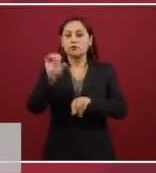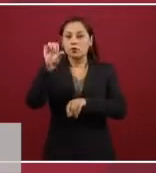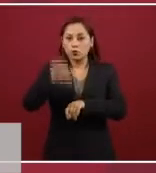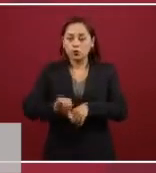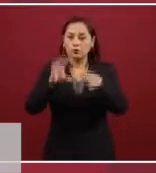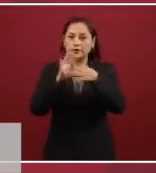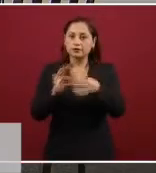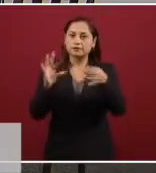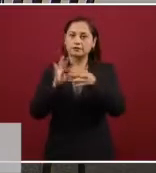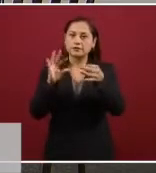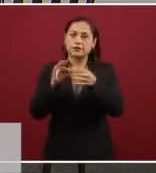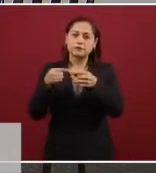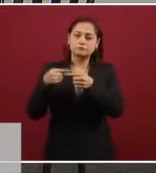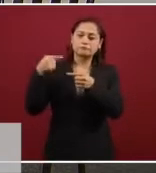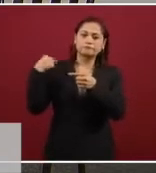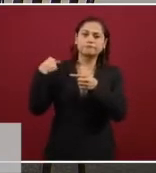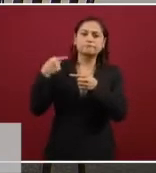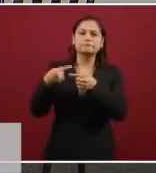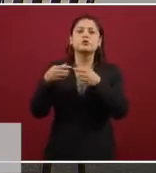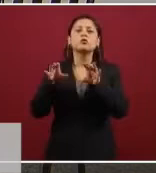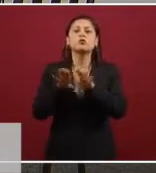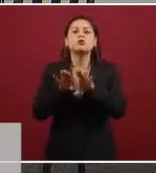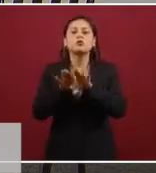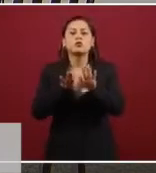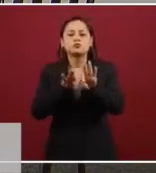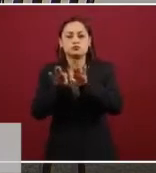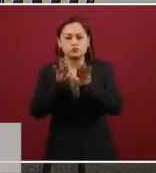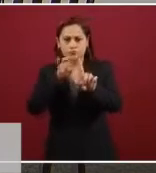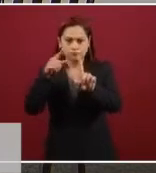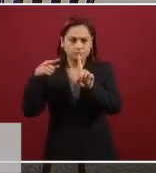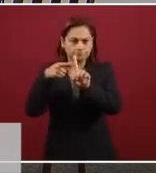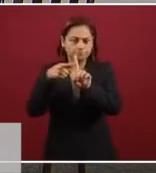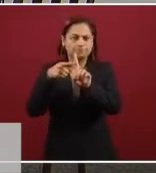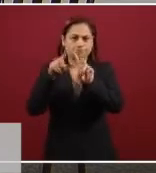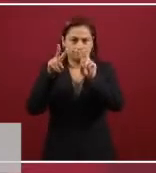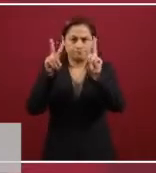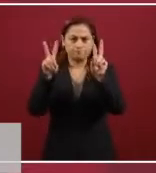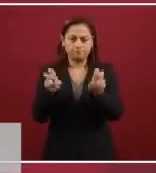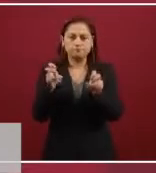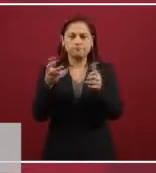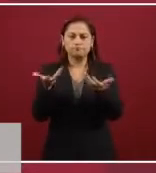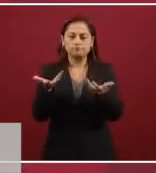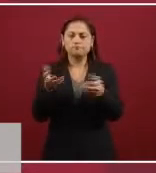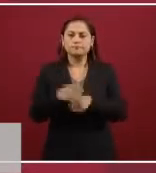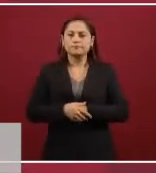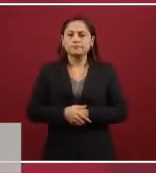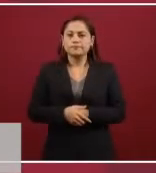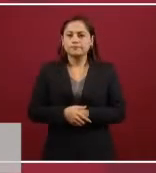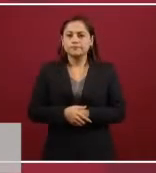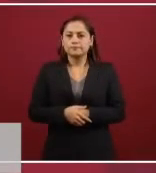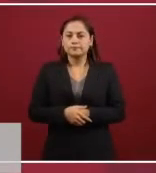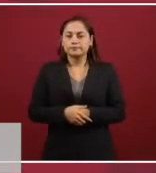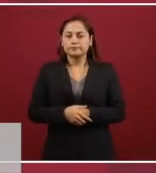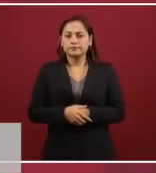necesidad, enfrentando el fenómeno migratorio con desarrollo. La primera evaluación del plan migratorio mexicano fue buena y se espera la